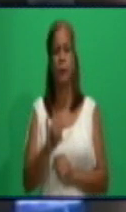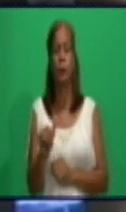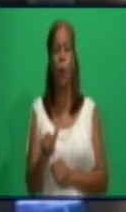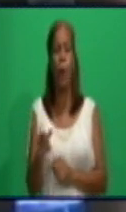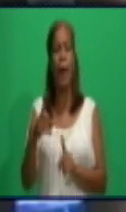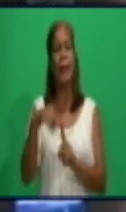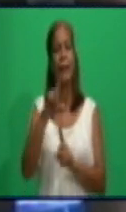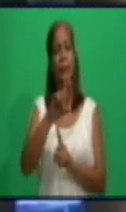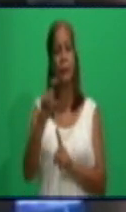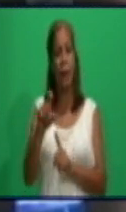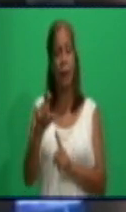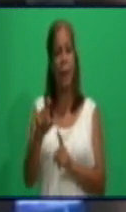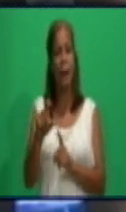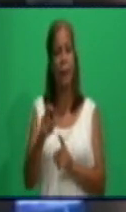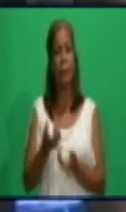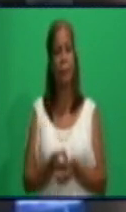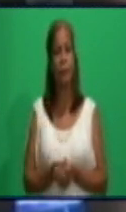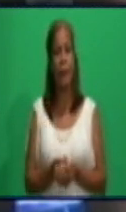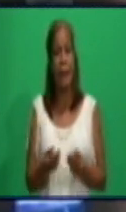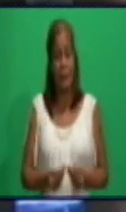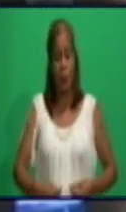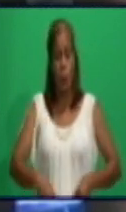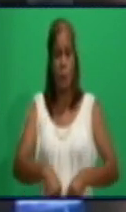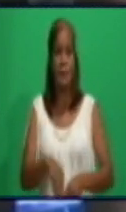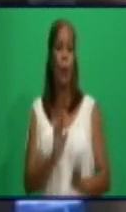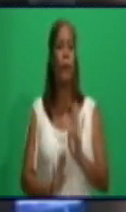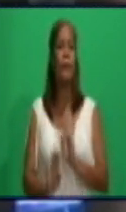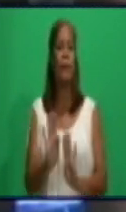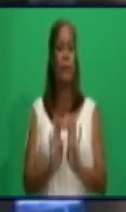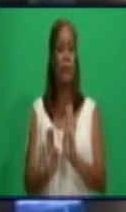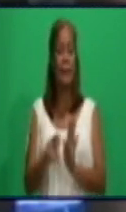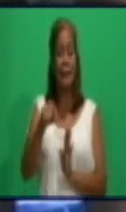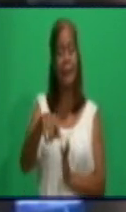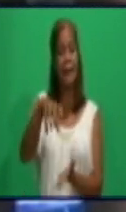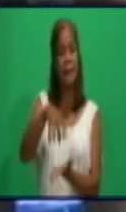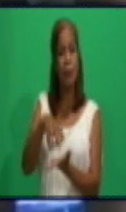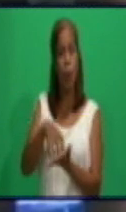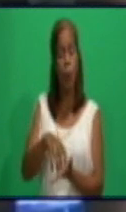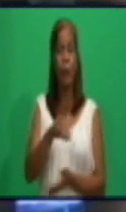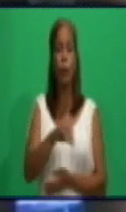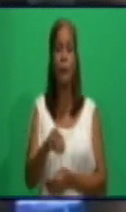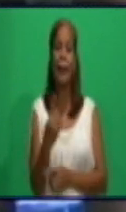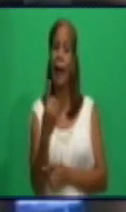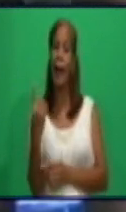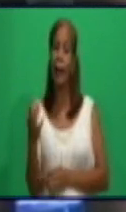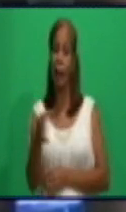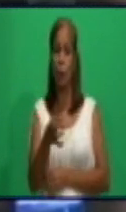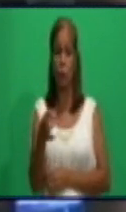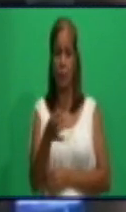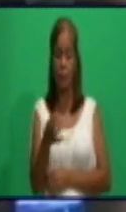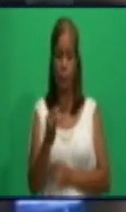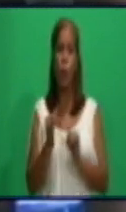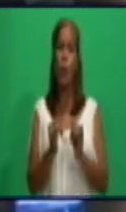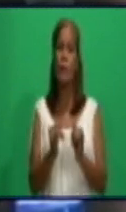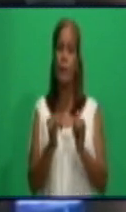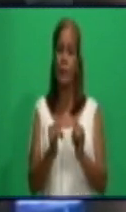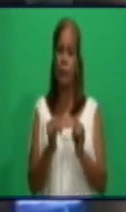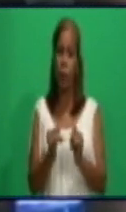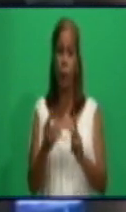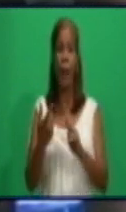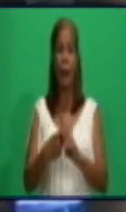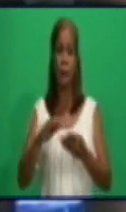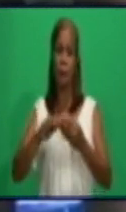del propio Consejo de Defensa del Territorio, donde también cada municipio rinde cuenta del nivel